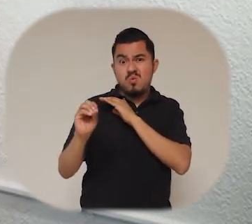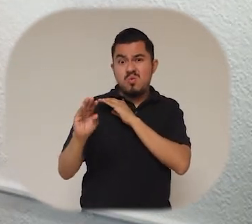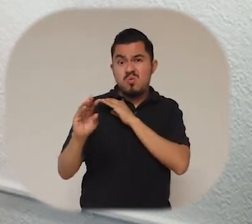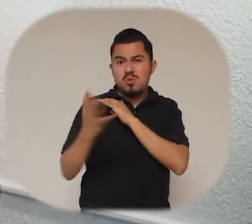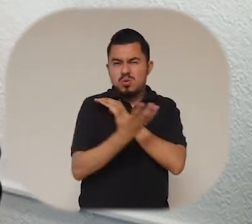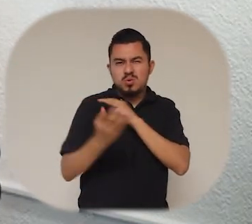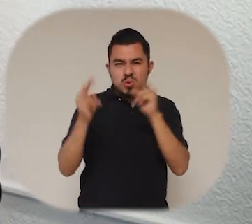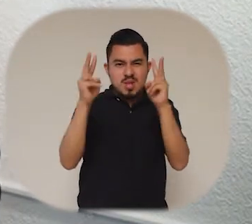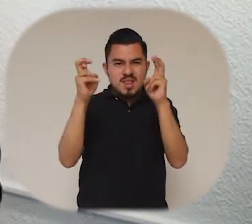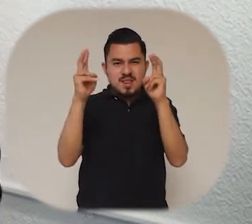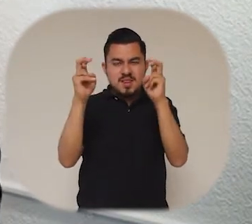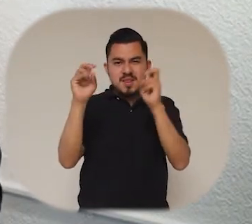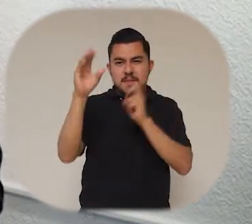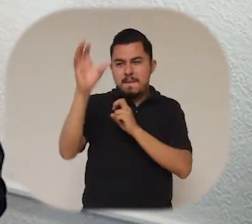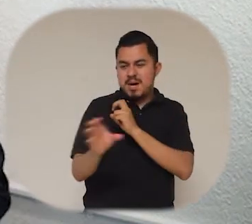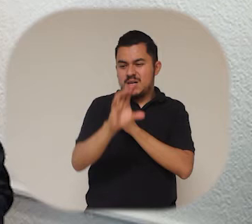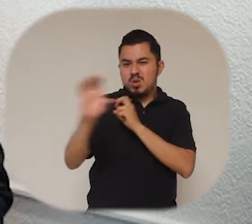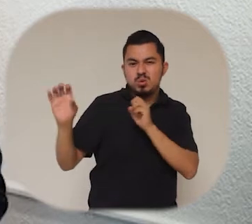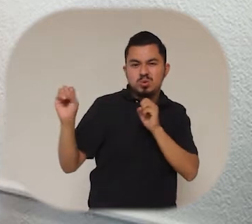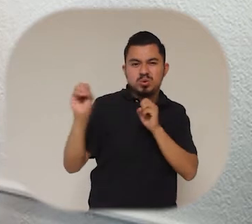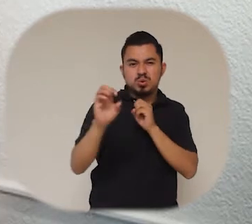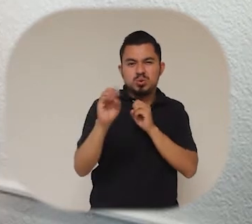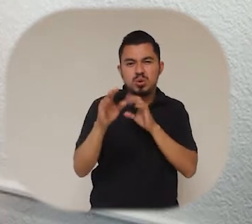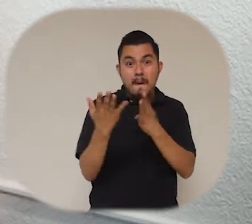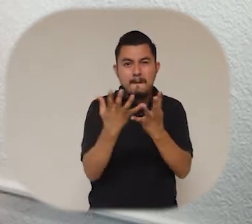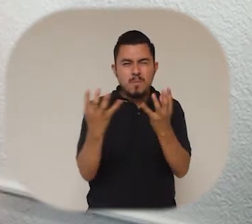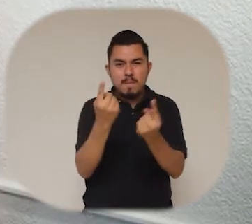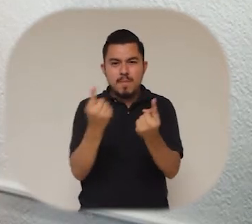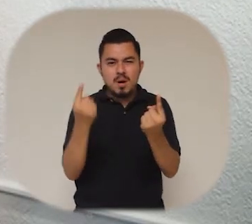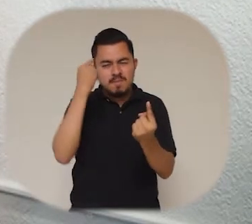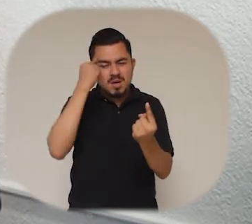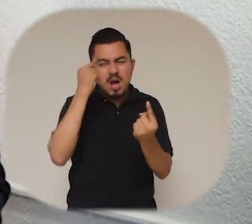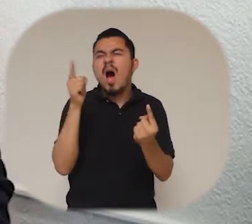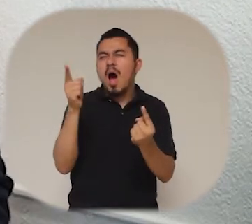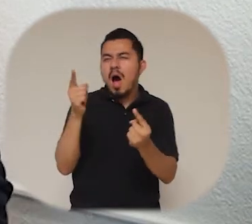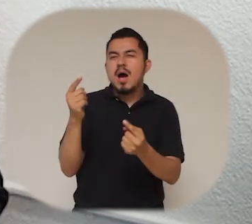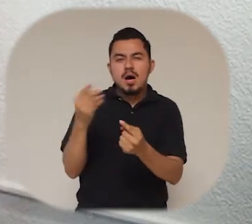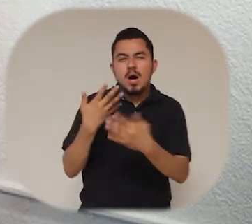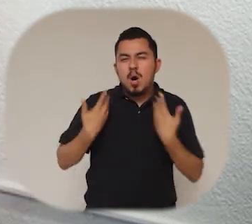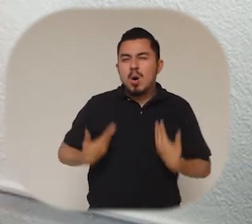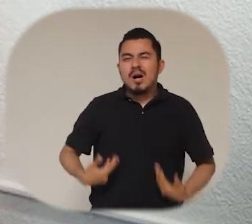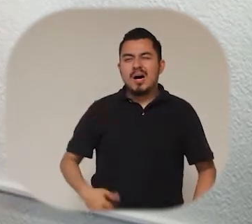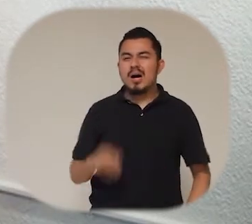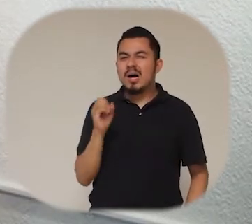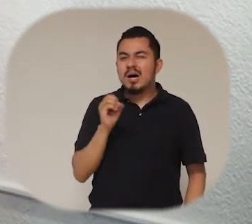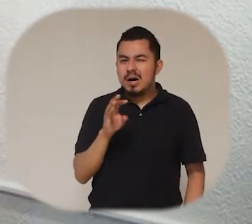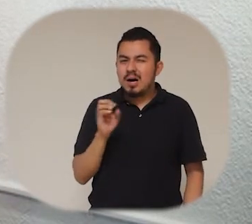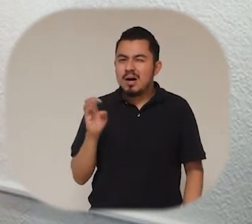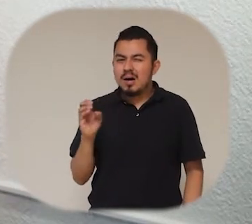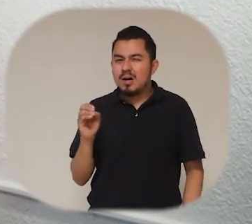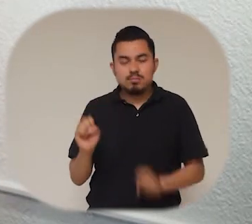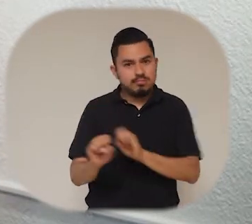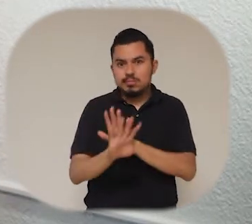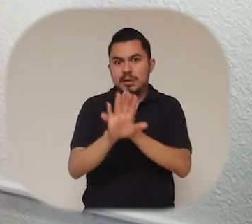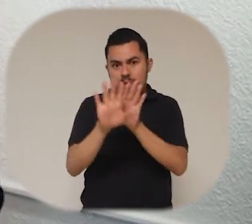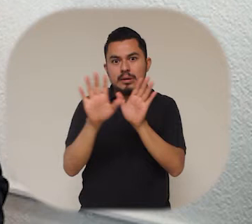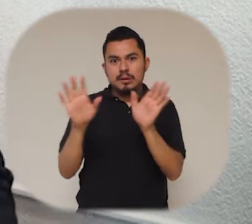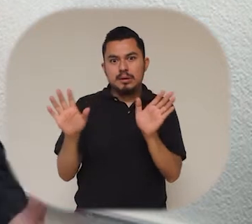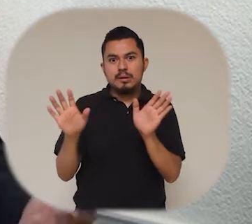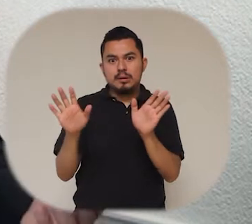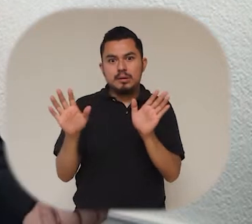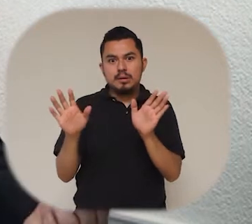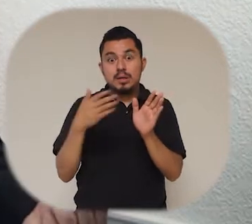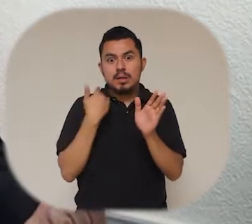es considerable. Claro que los clavos entraron por sus manos, por